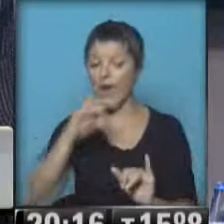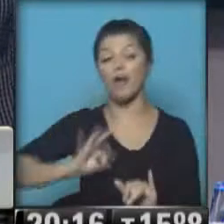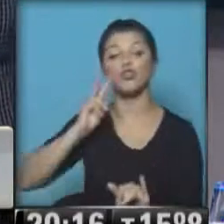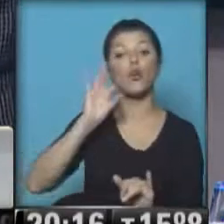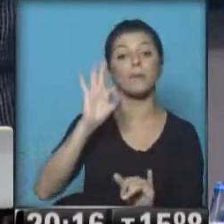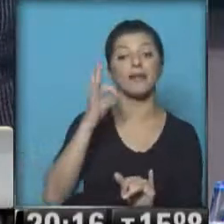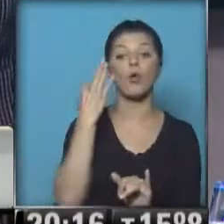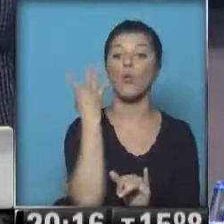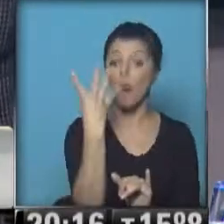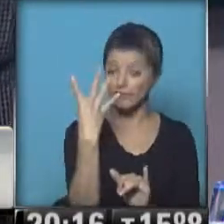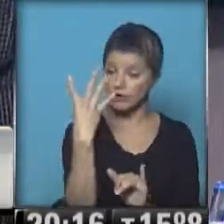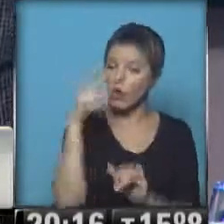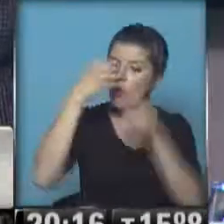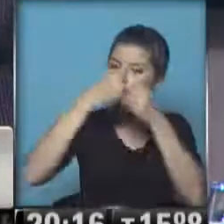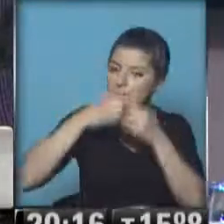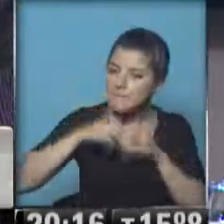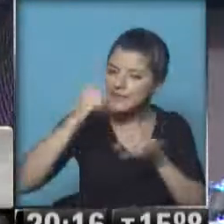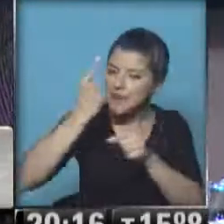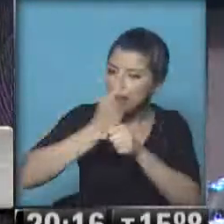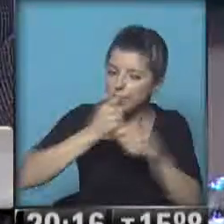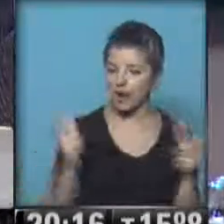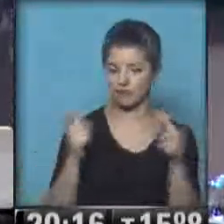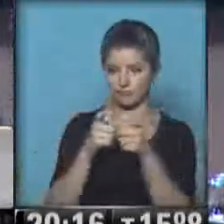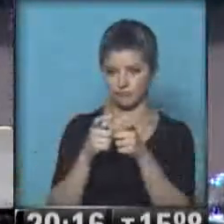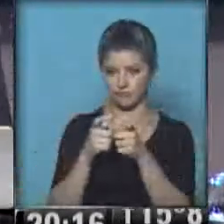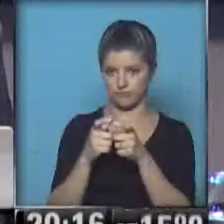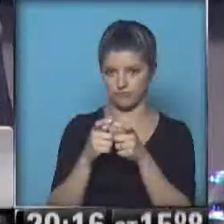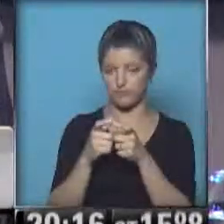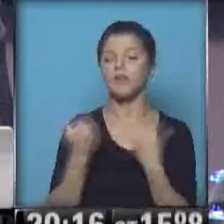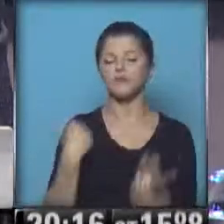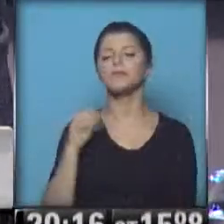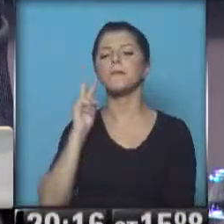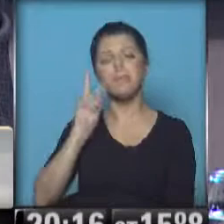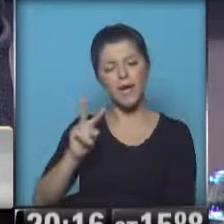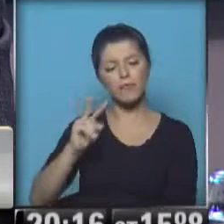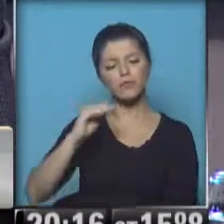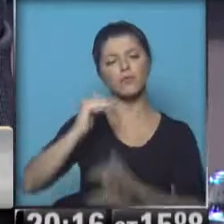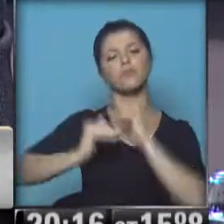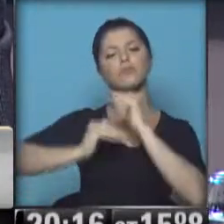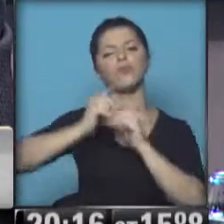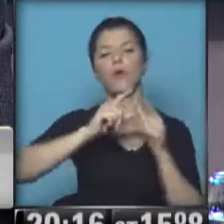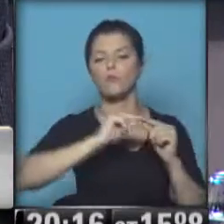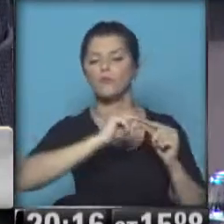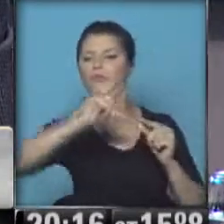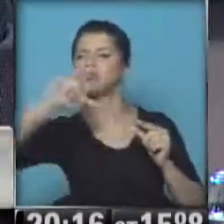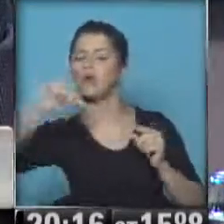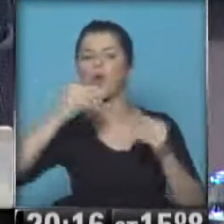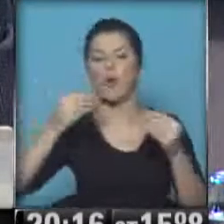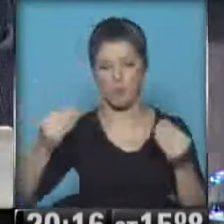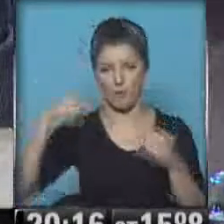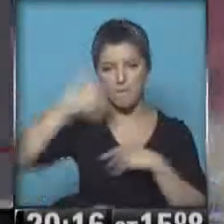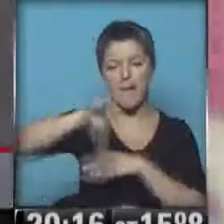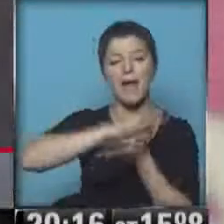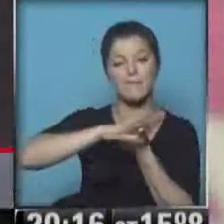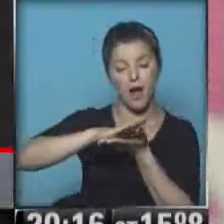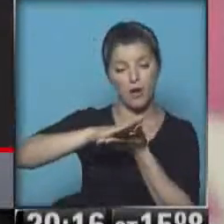cuando comienza esa primera reunión. Bueno, y veamos la evolución de lo que va a ser el salario mínimo vital